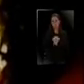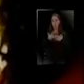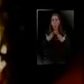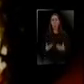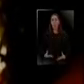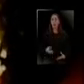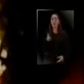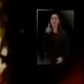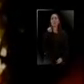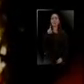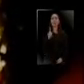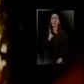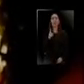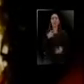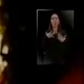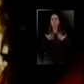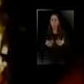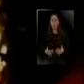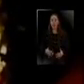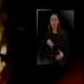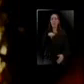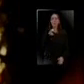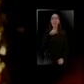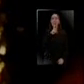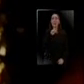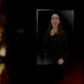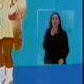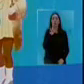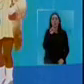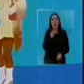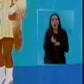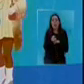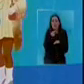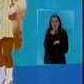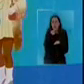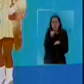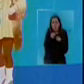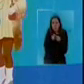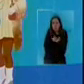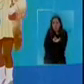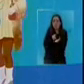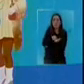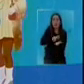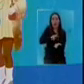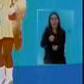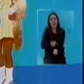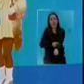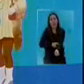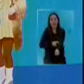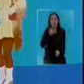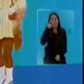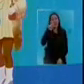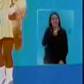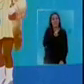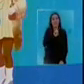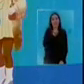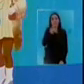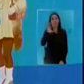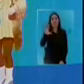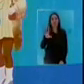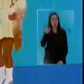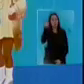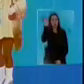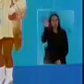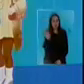Y el síndrome metabólico es muy importante porque es el paso previo a ser diabetes. Si consideramos que el 20-25%